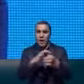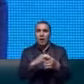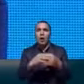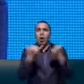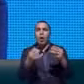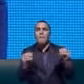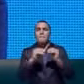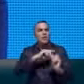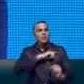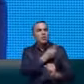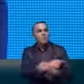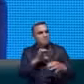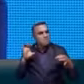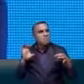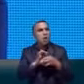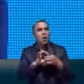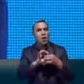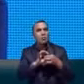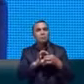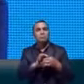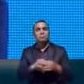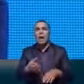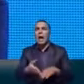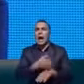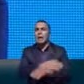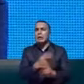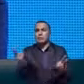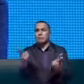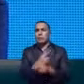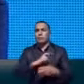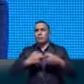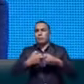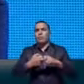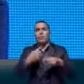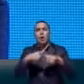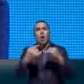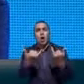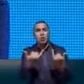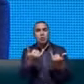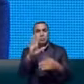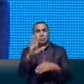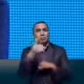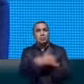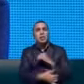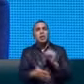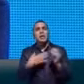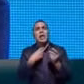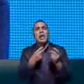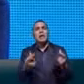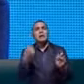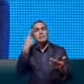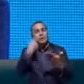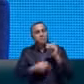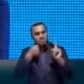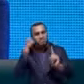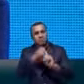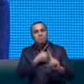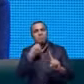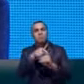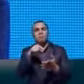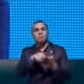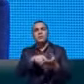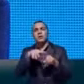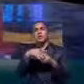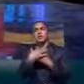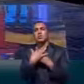más que nunca. Hemos salido de peores crisis y yo creo que el país está preparado para enfrentar